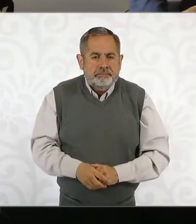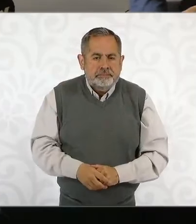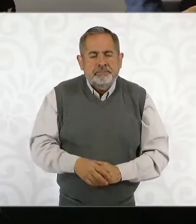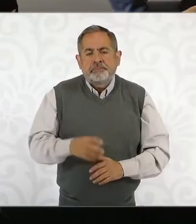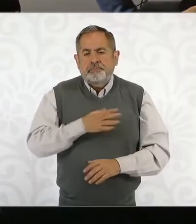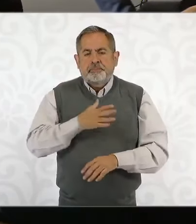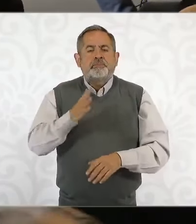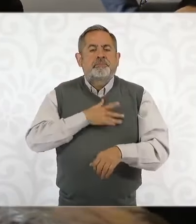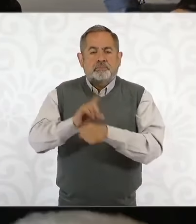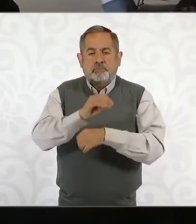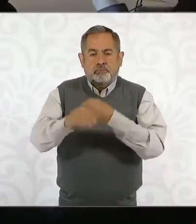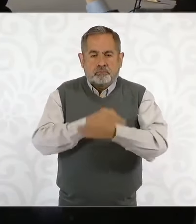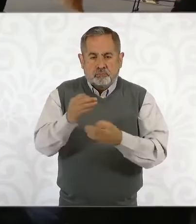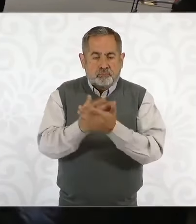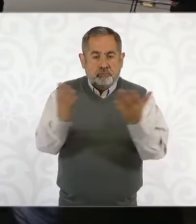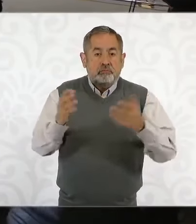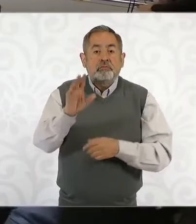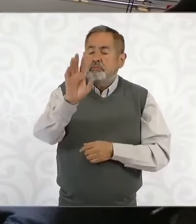día a todas y a todos.